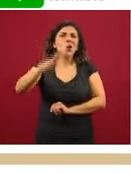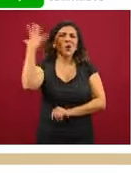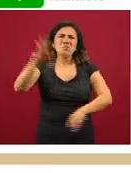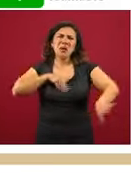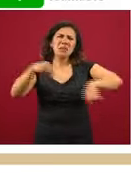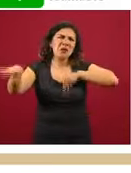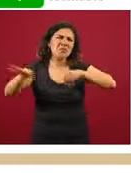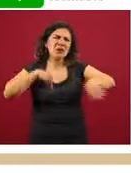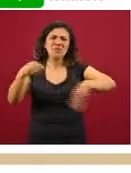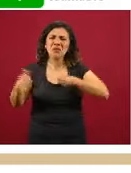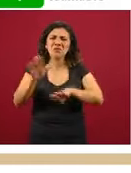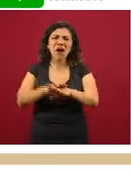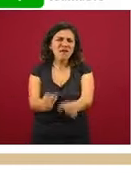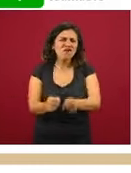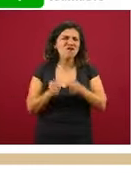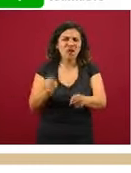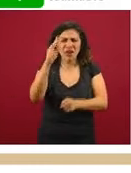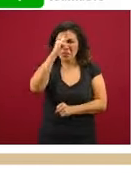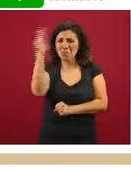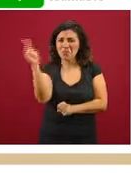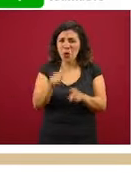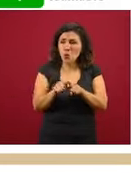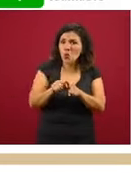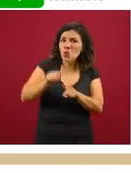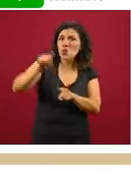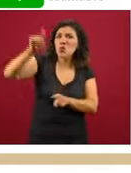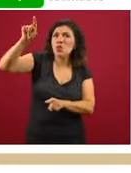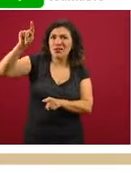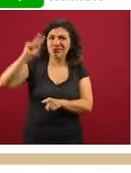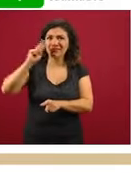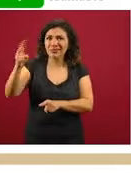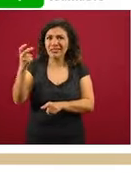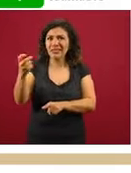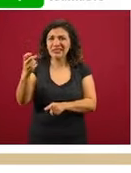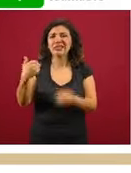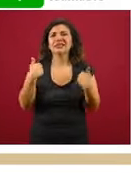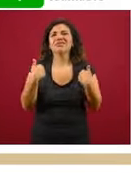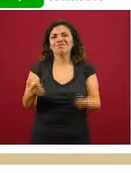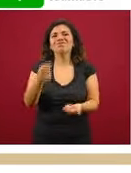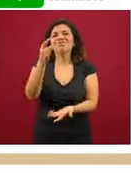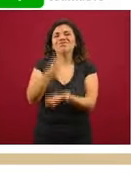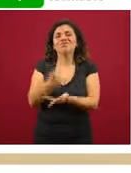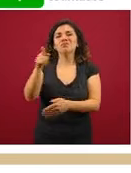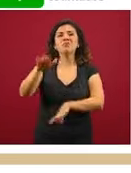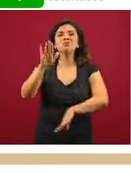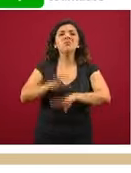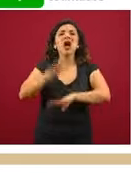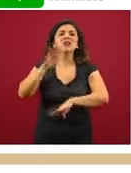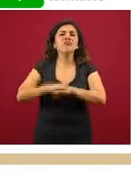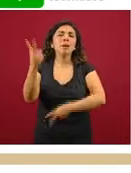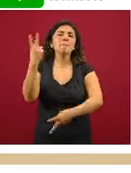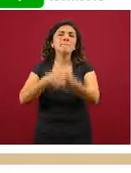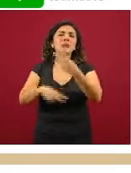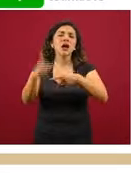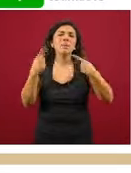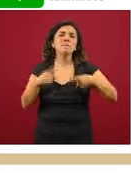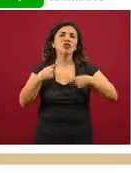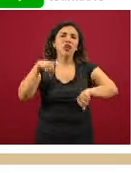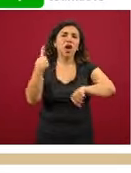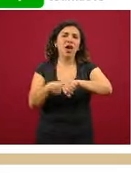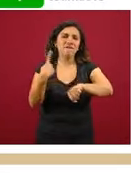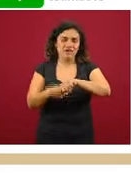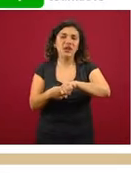donde la curva es todavía más vertical y lógicamente contribuye a una mayor cantidad de